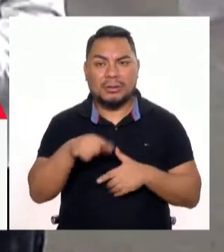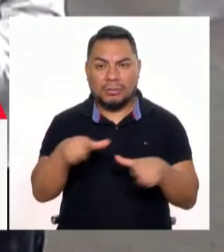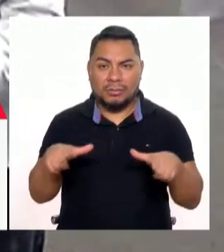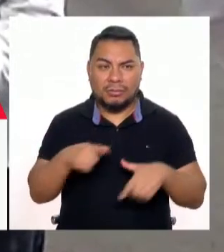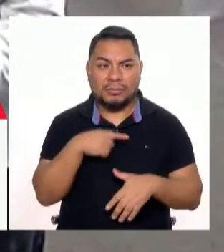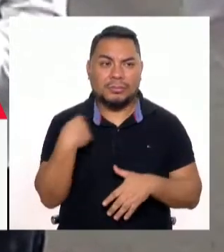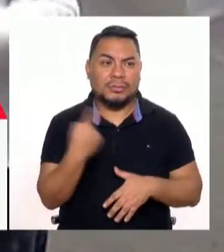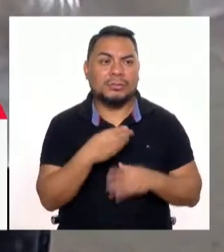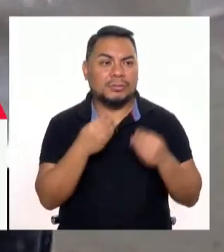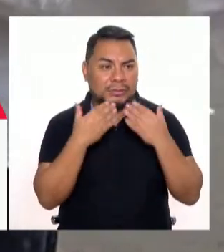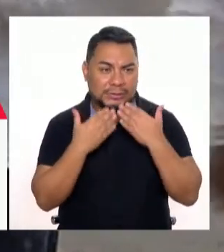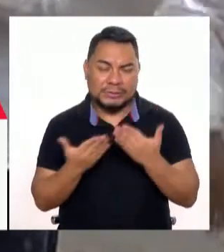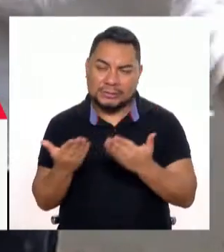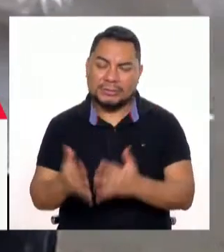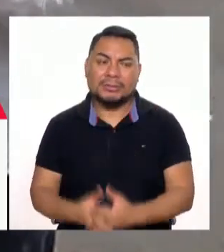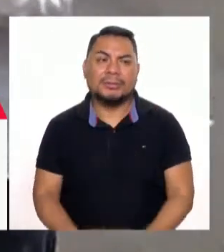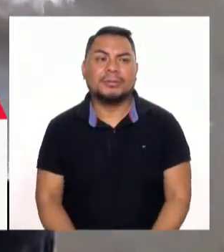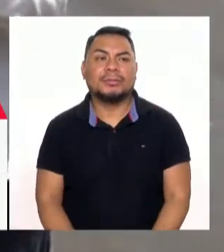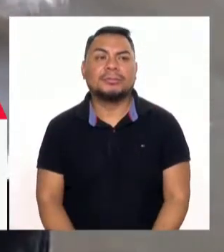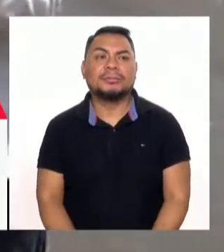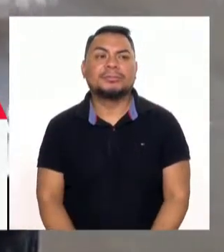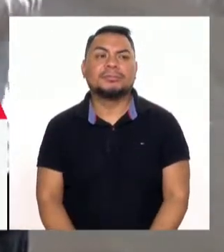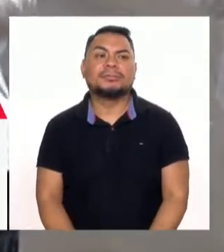para todos nosotros Muchas gracias